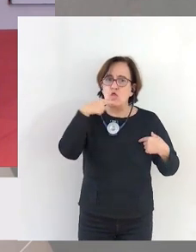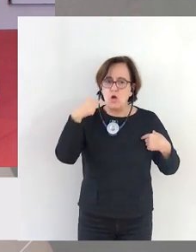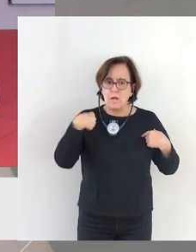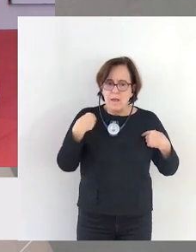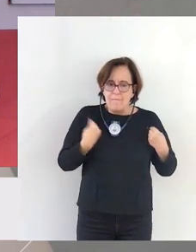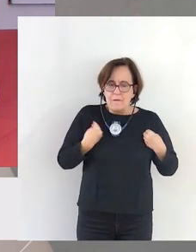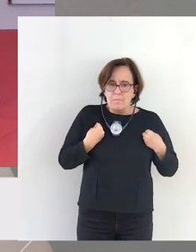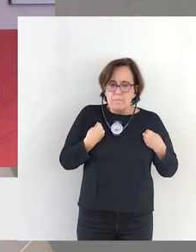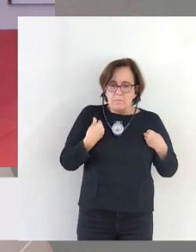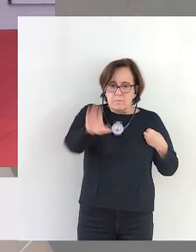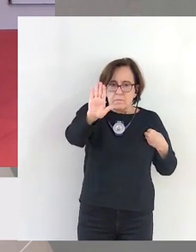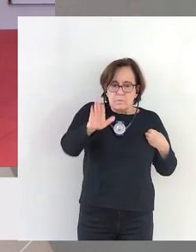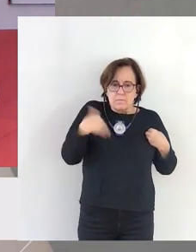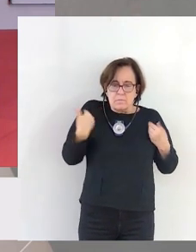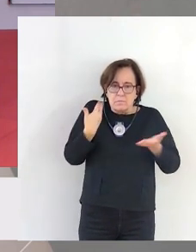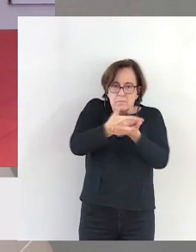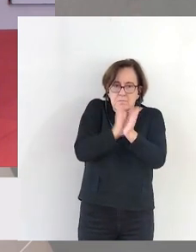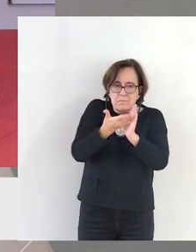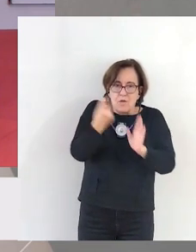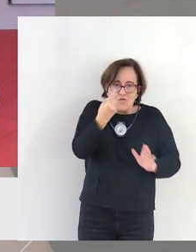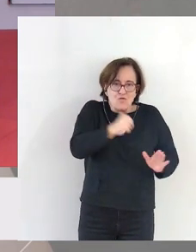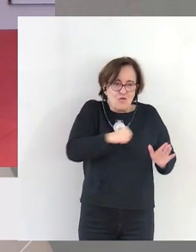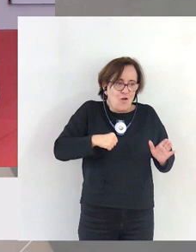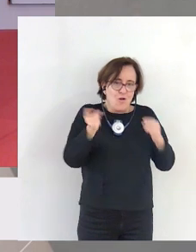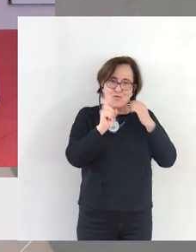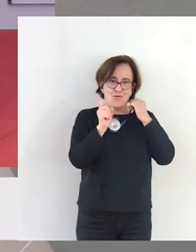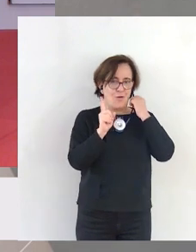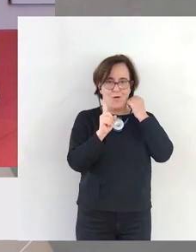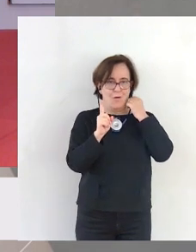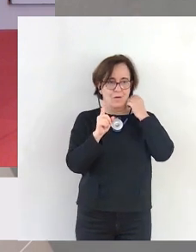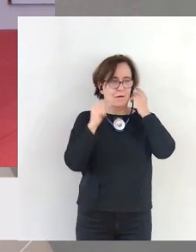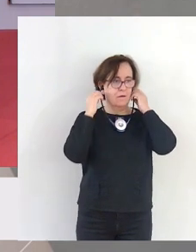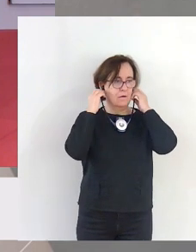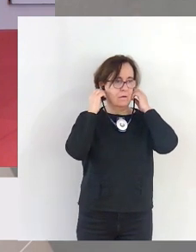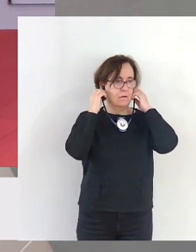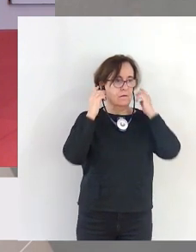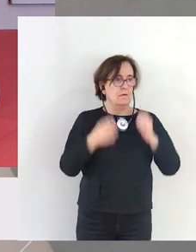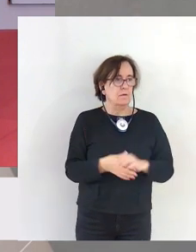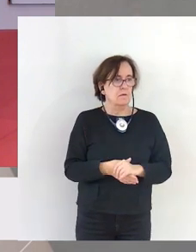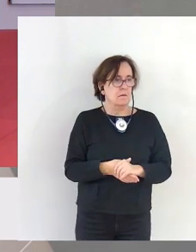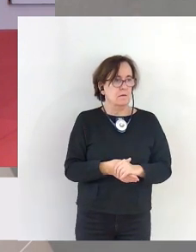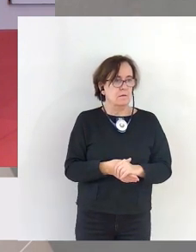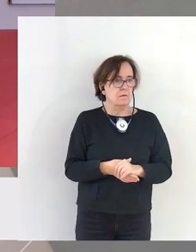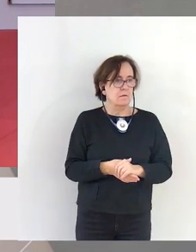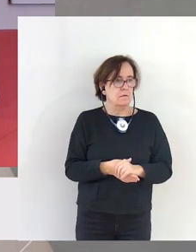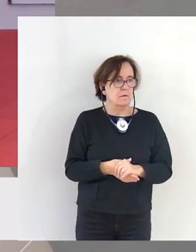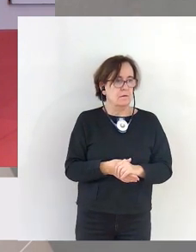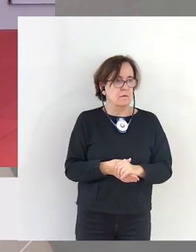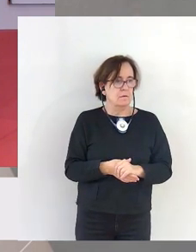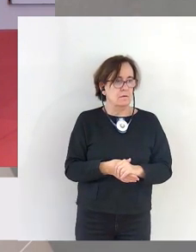ciudadana eh ten en cuenta que en el mundo anglosajón